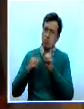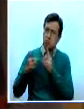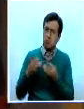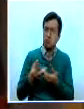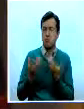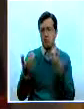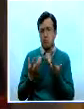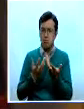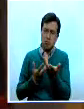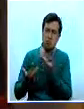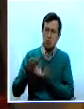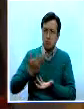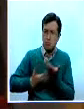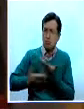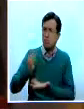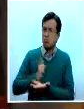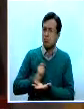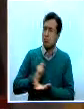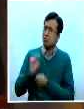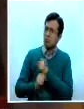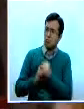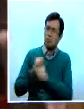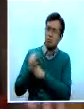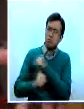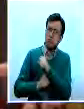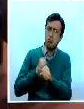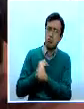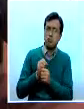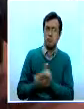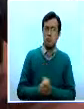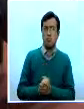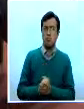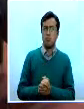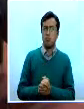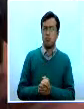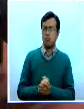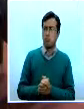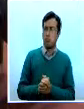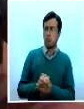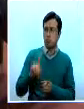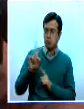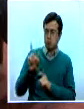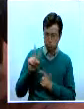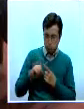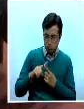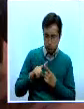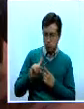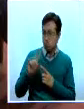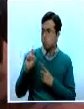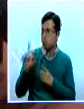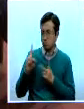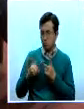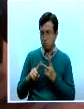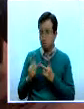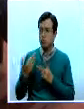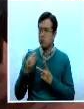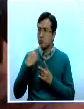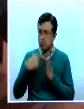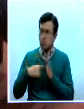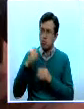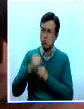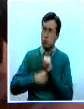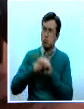al menos establecer las remuneraciones anuales si tiene libremente solamente complementar la pregunta de belkis entiendo que por ejemplo el